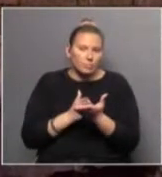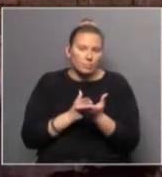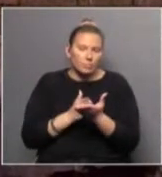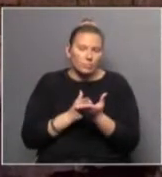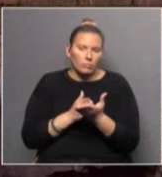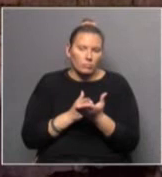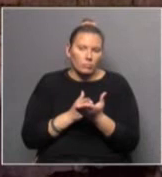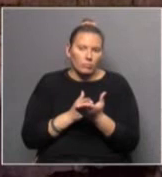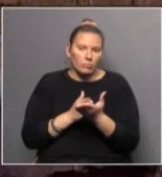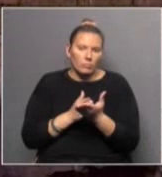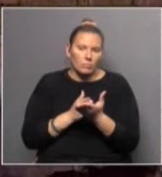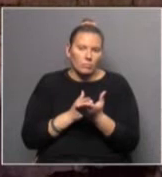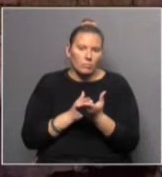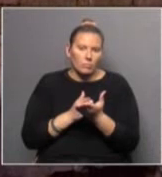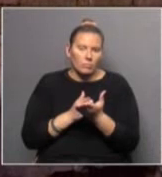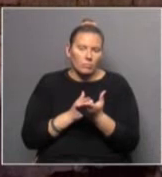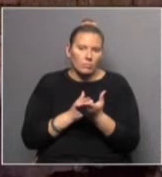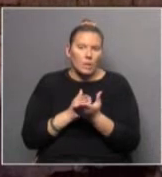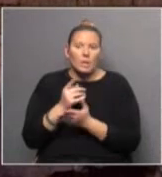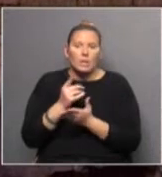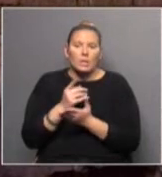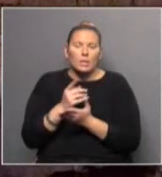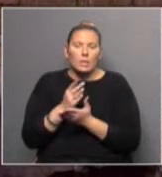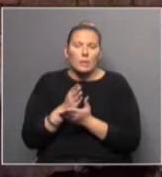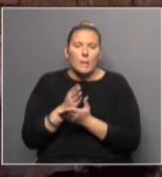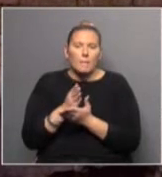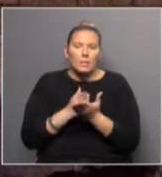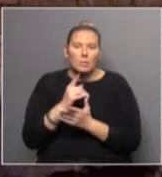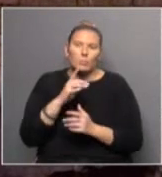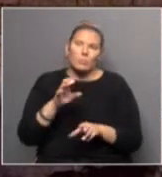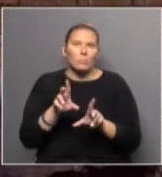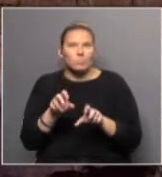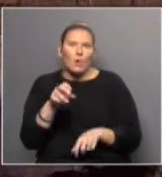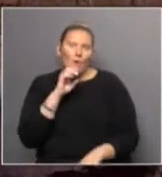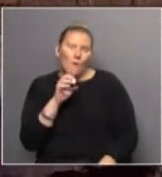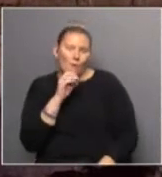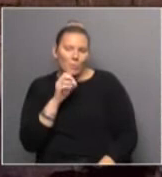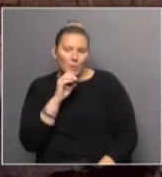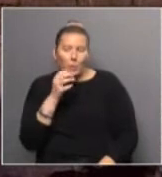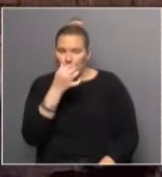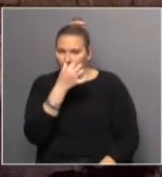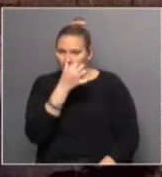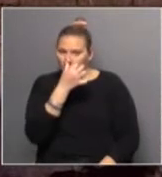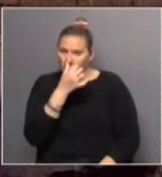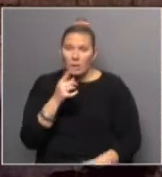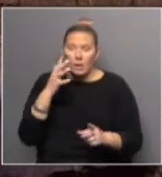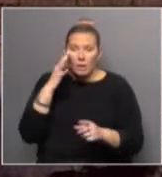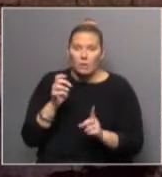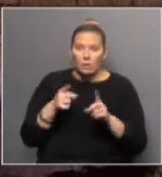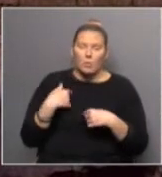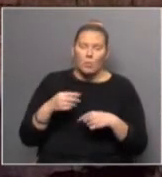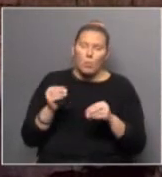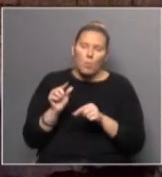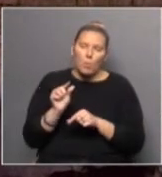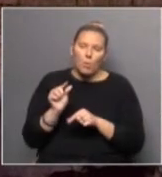de que siempre son, hay como una cosa como humorística en Peyote, que yo creo que también afloja un poco